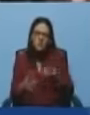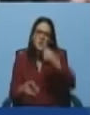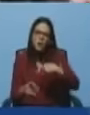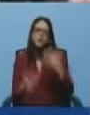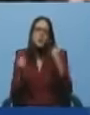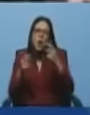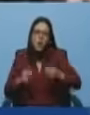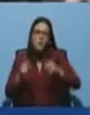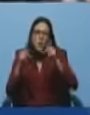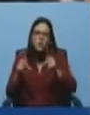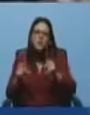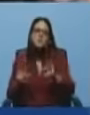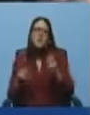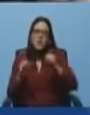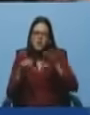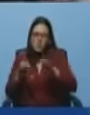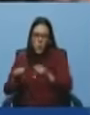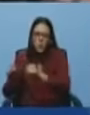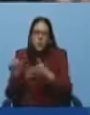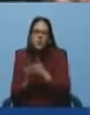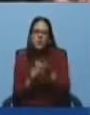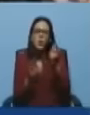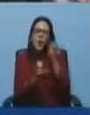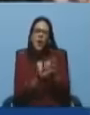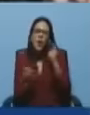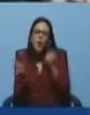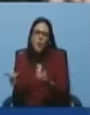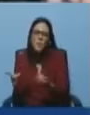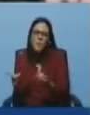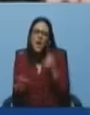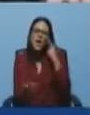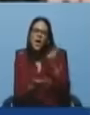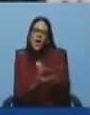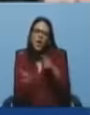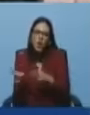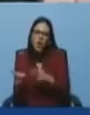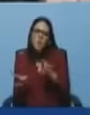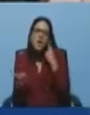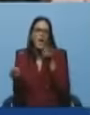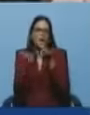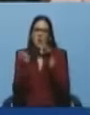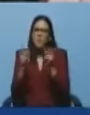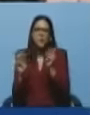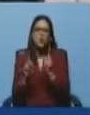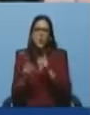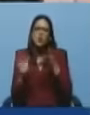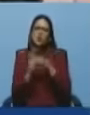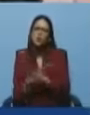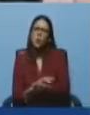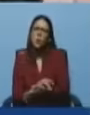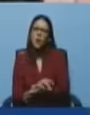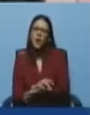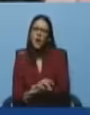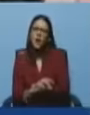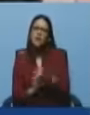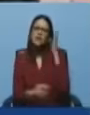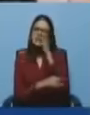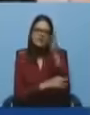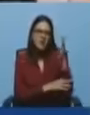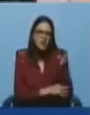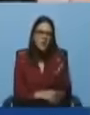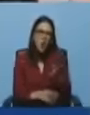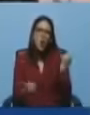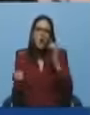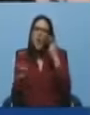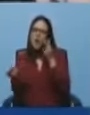la posibilidad de acceder a otra economía, una economía que no se maneje en base a las sanciones, a